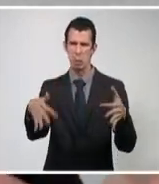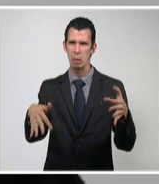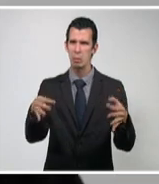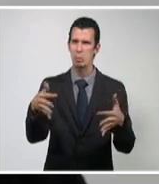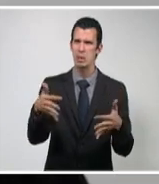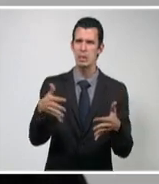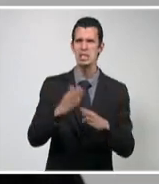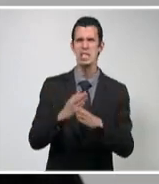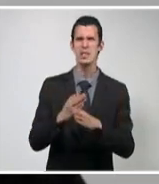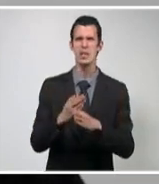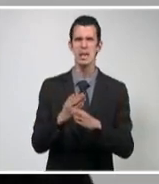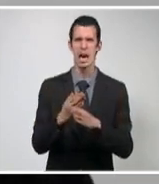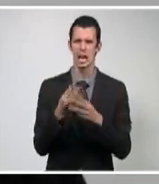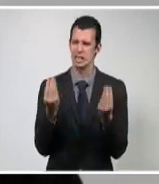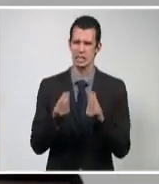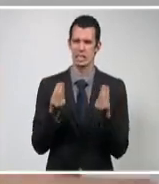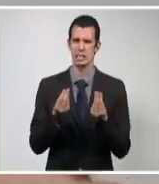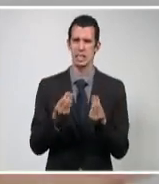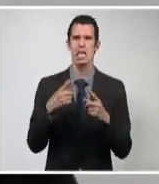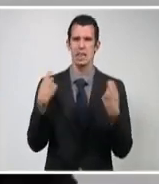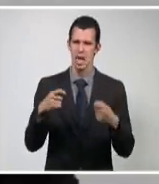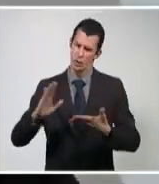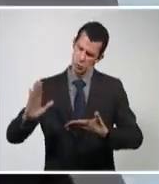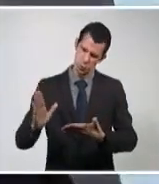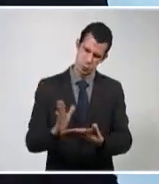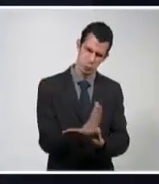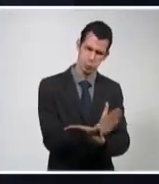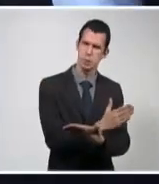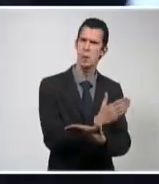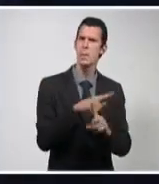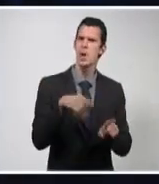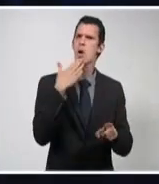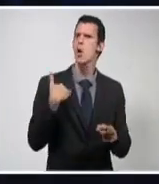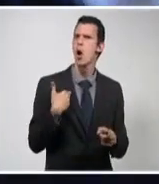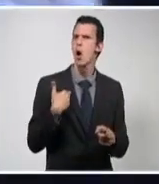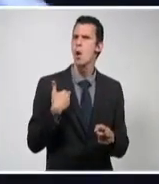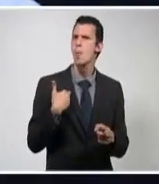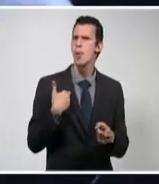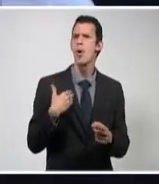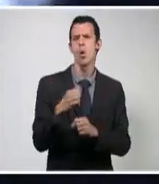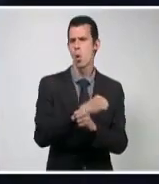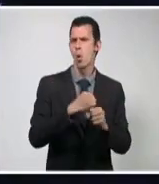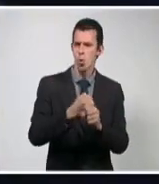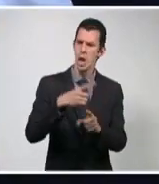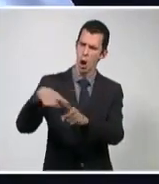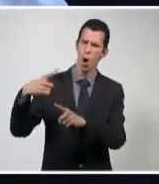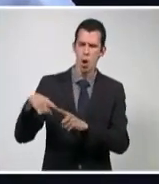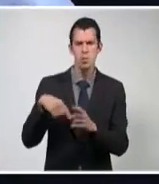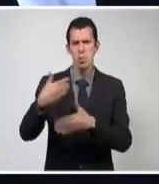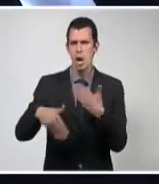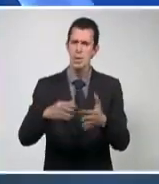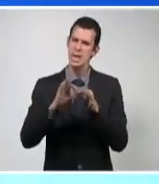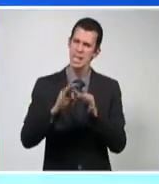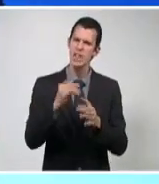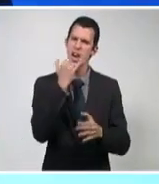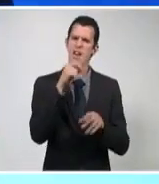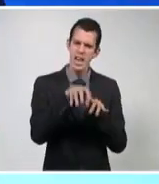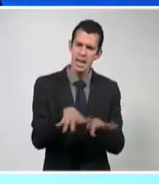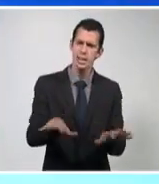ser purificado con la putrefacción extrema. Nosotros fuimos ahí para meter presión. No voy a comentar nada sobre